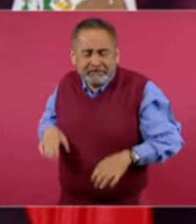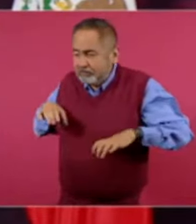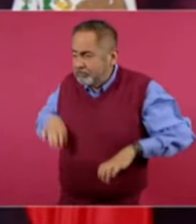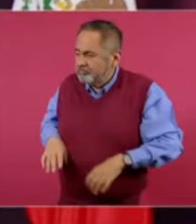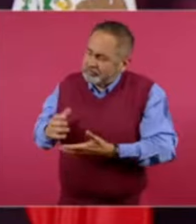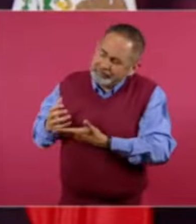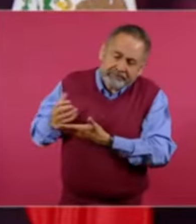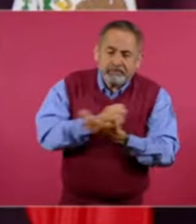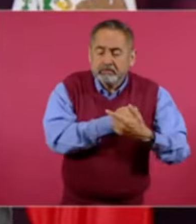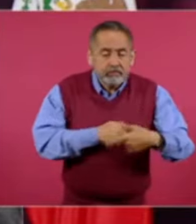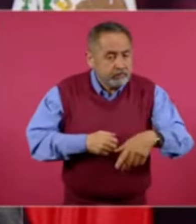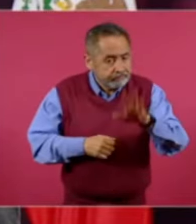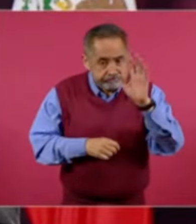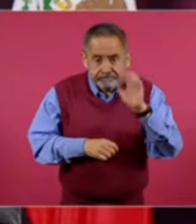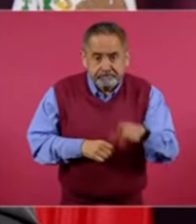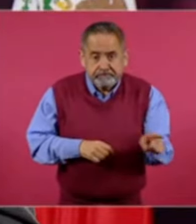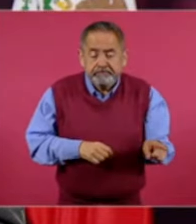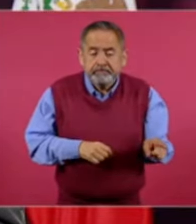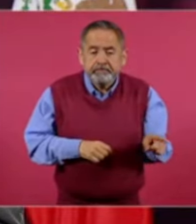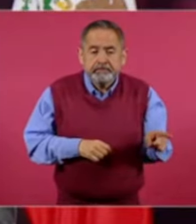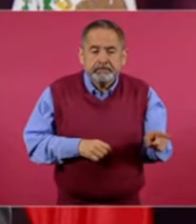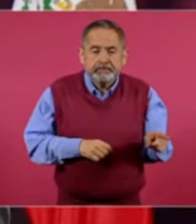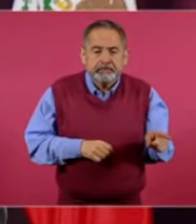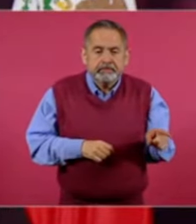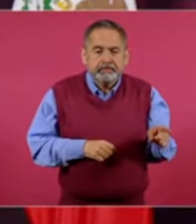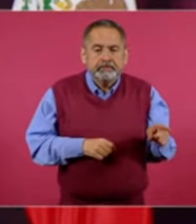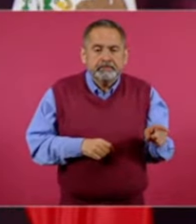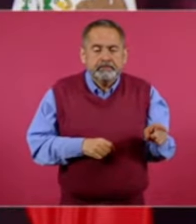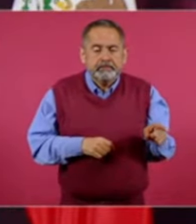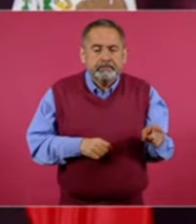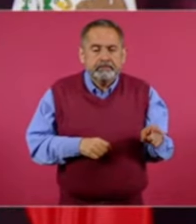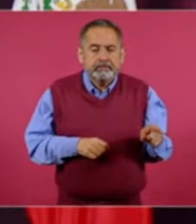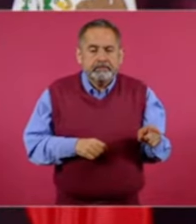con un